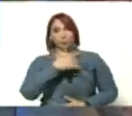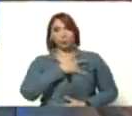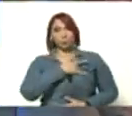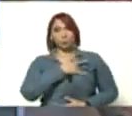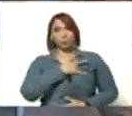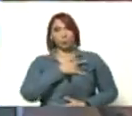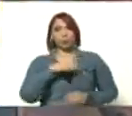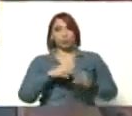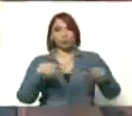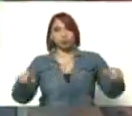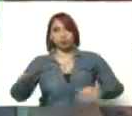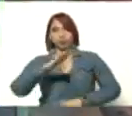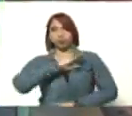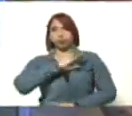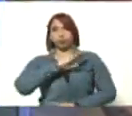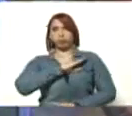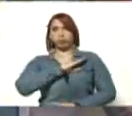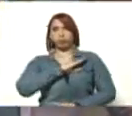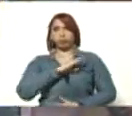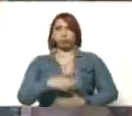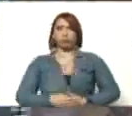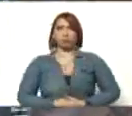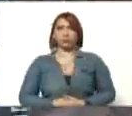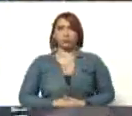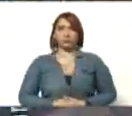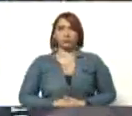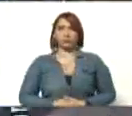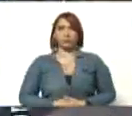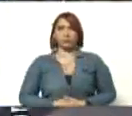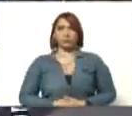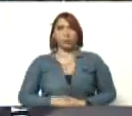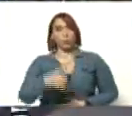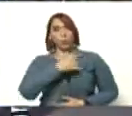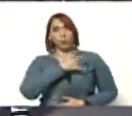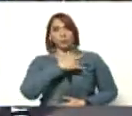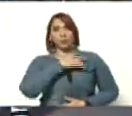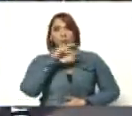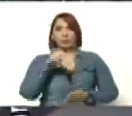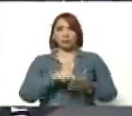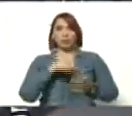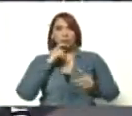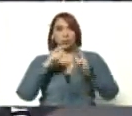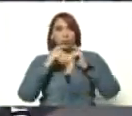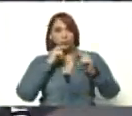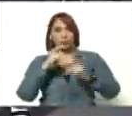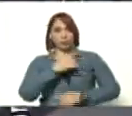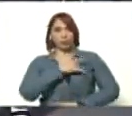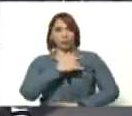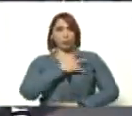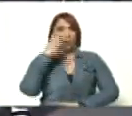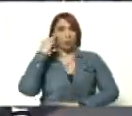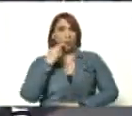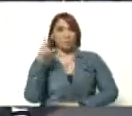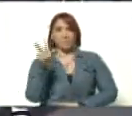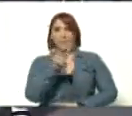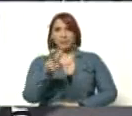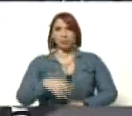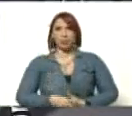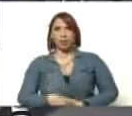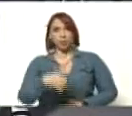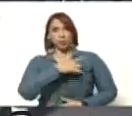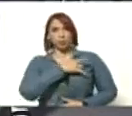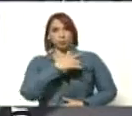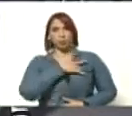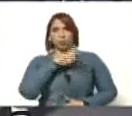Politécnica Territorial José Antonio Anzoátegui, la Universidad Nacional del Turismo, la Universidad Bolivariana de Venezuela, la